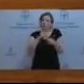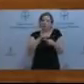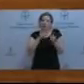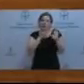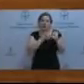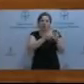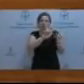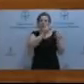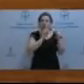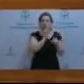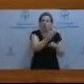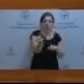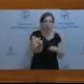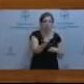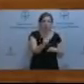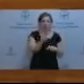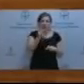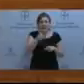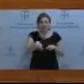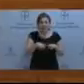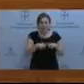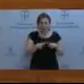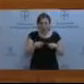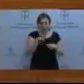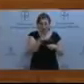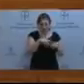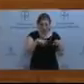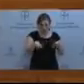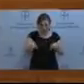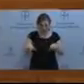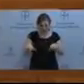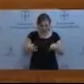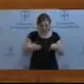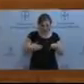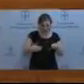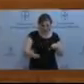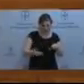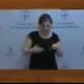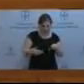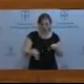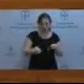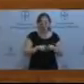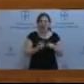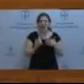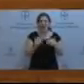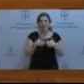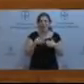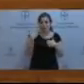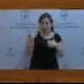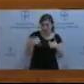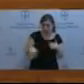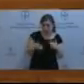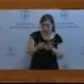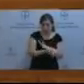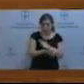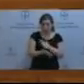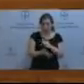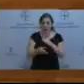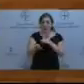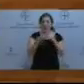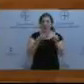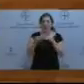Y también hay una extensa red de barracones o módulos prefabricados, aunque a me gusta llamar las cosas por su nombre, su nombre es barracones, que no